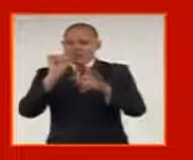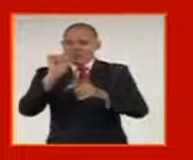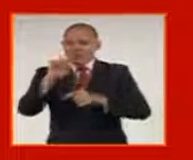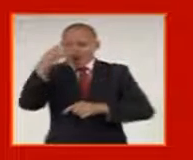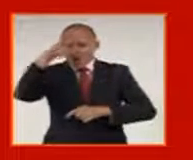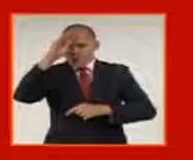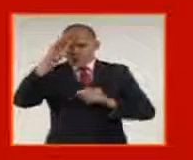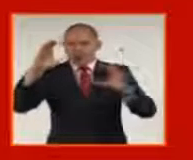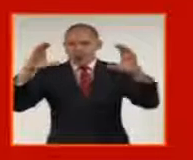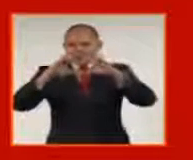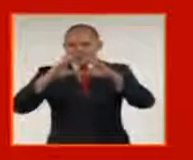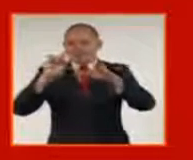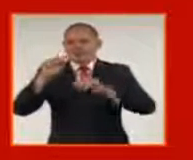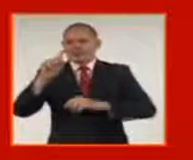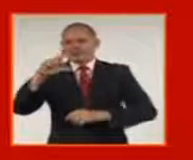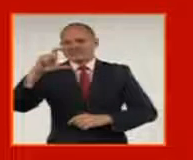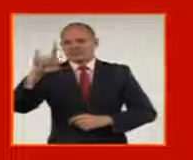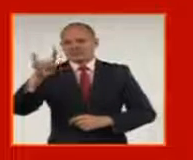www.cubadebate.co.